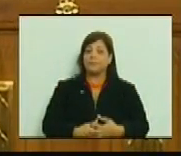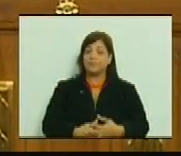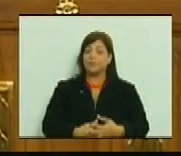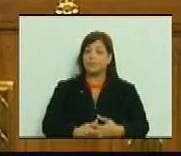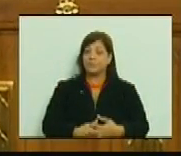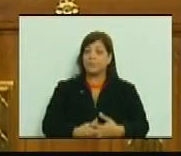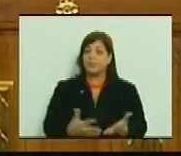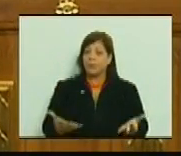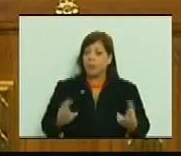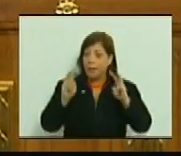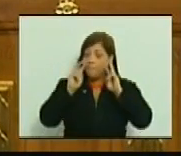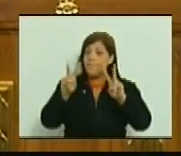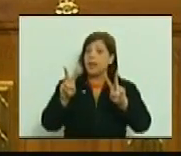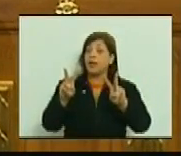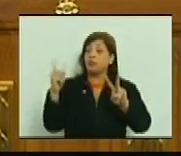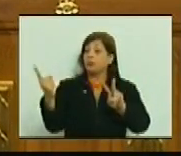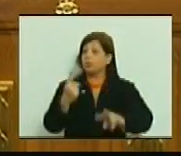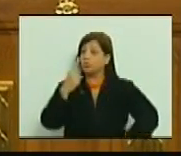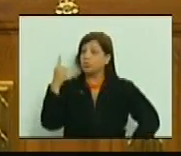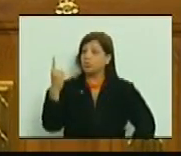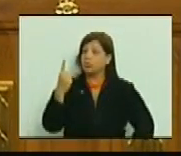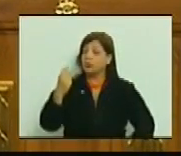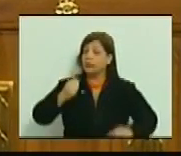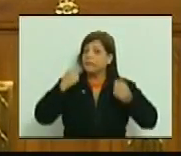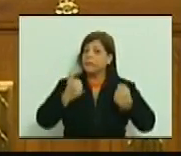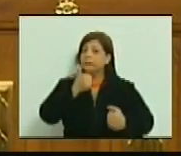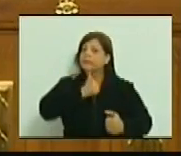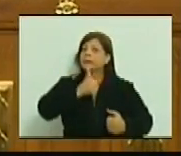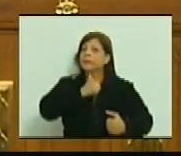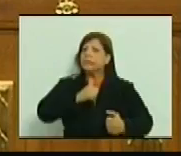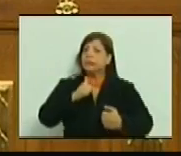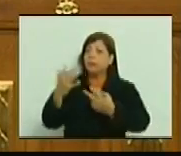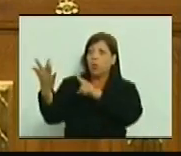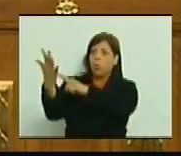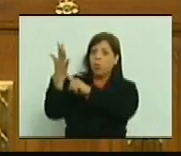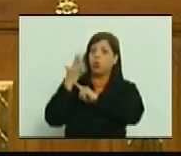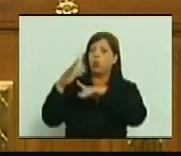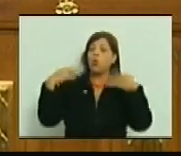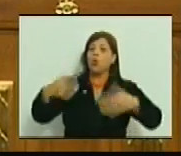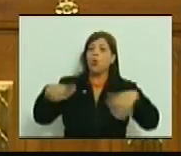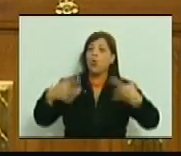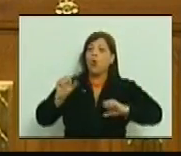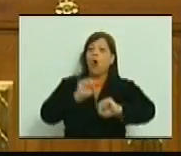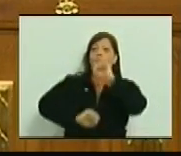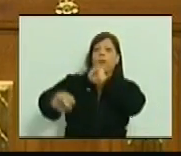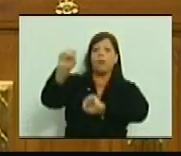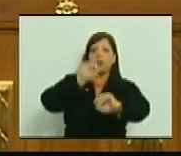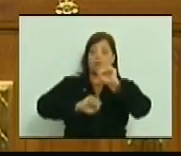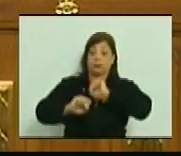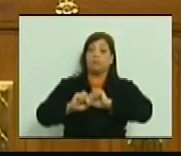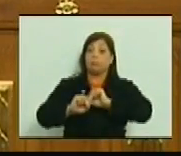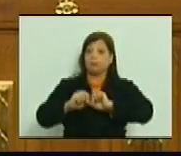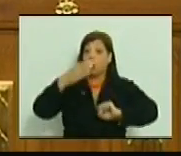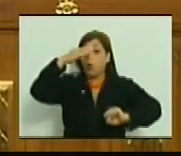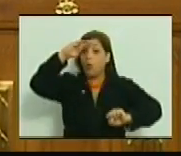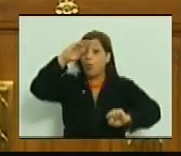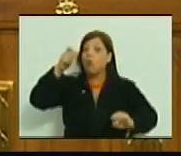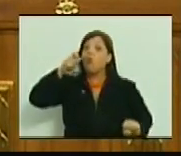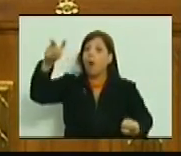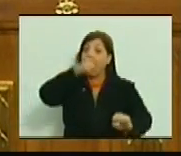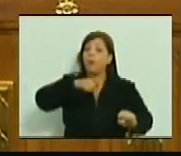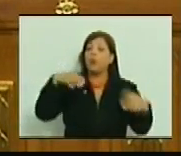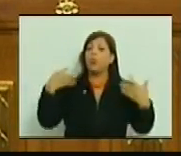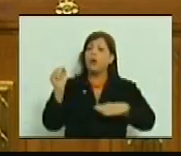Y mire que no solamente ha resistido, sino que nos ha dado una clase de cómo se combate. El pueblo cubano